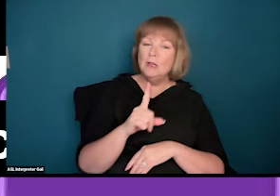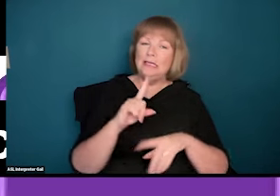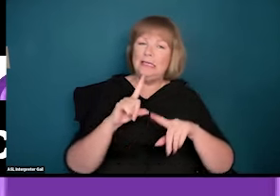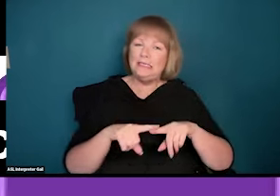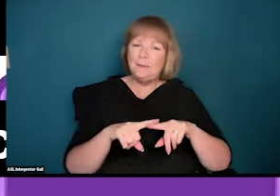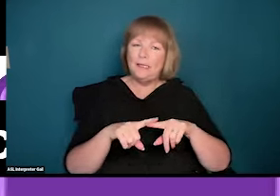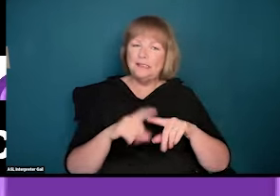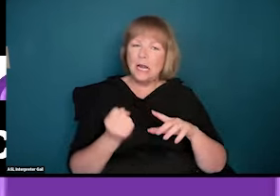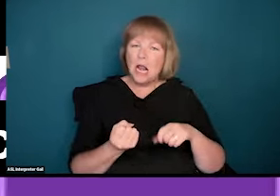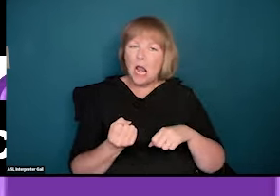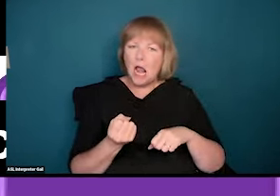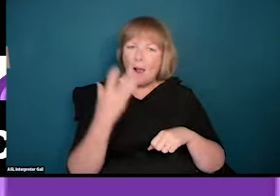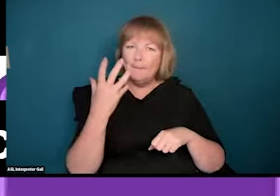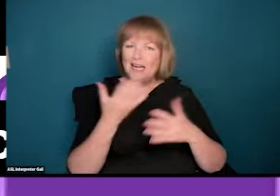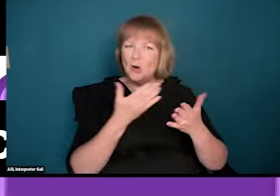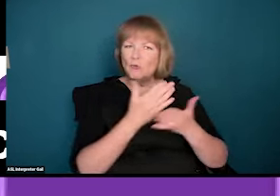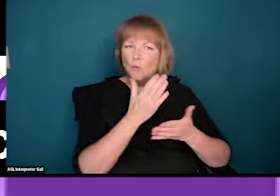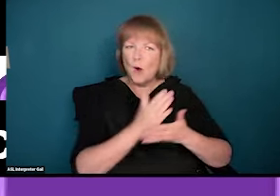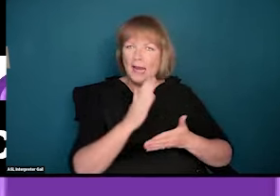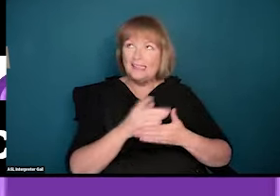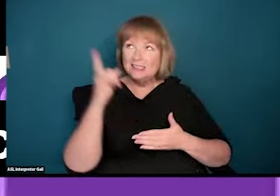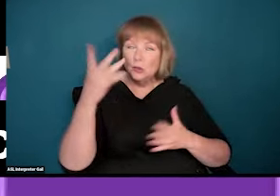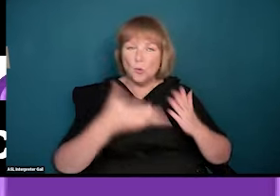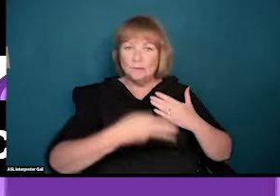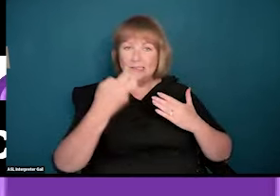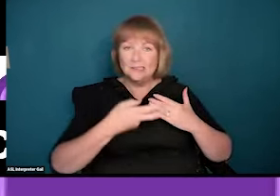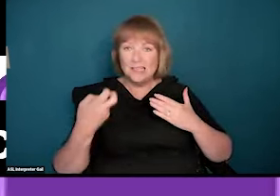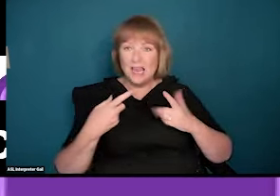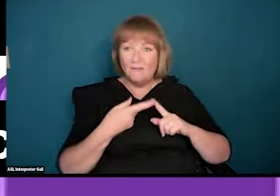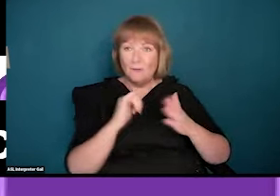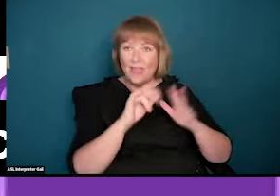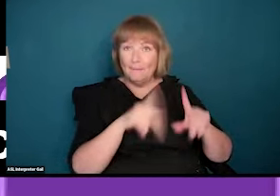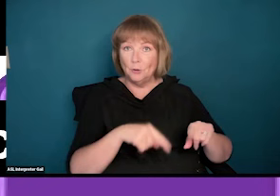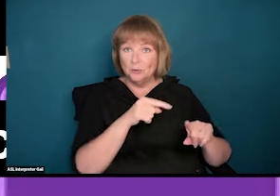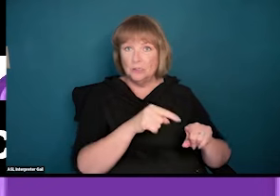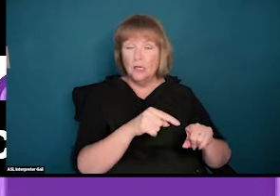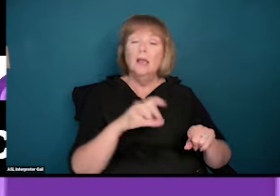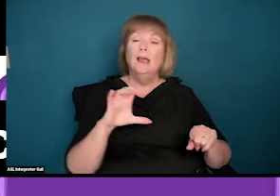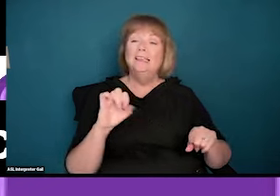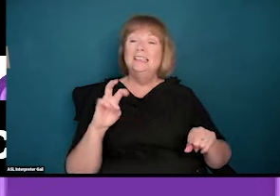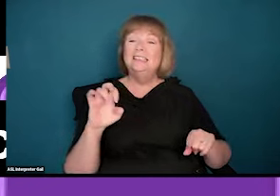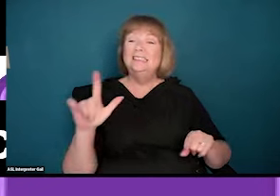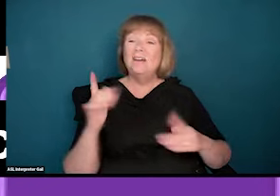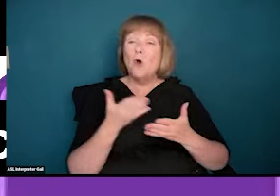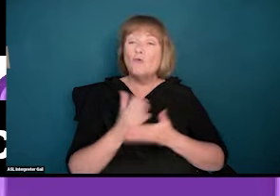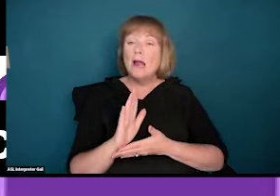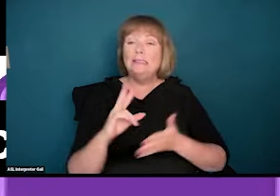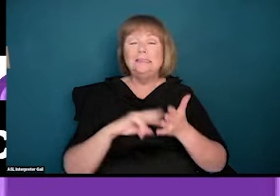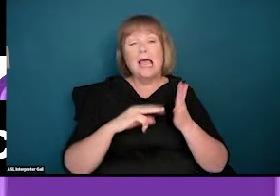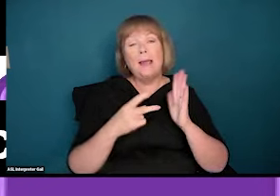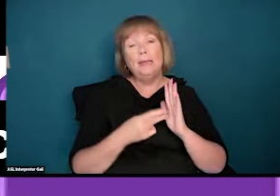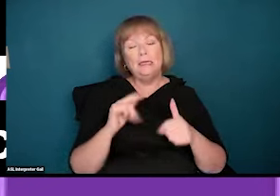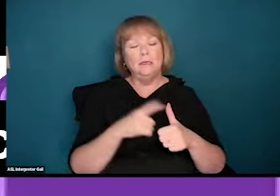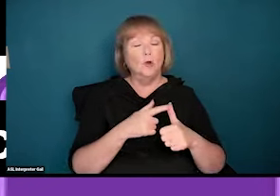custodia parcial en el estado y es un hecho de grado. ¿En qué grado y qué cantidad de